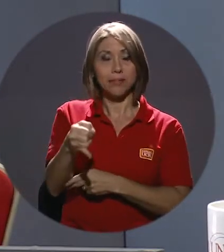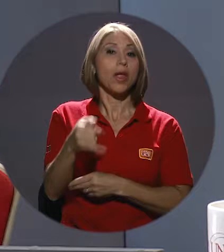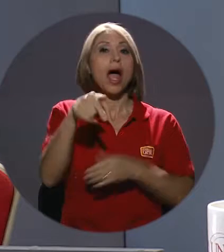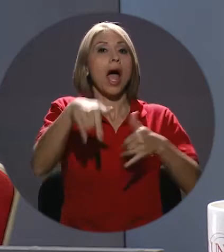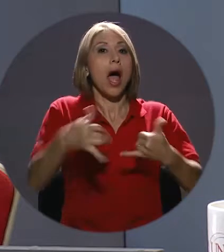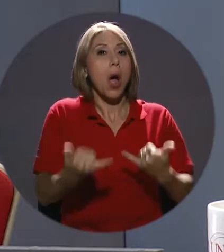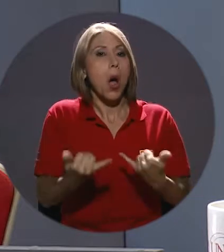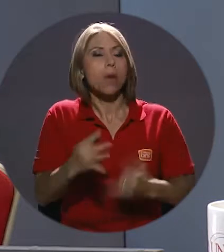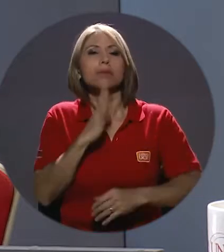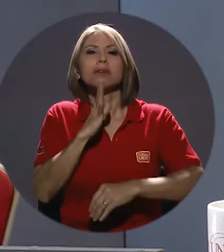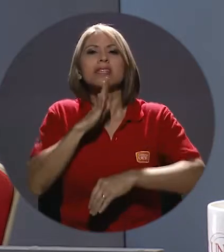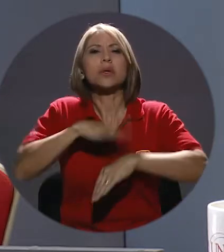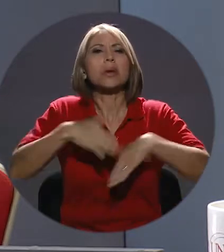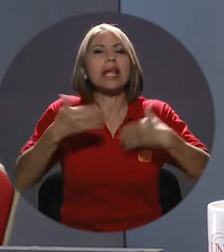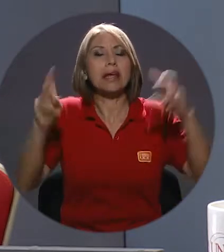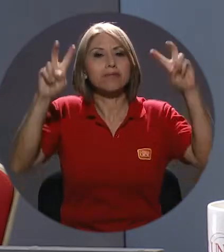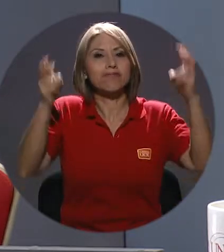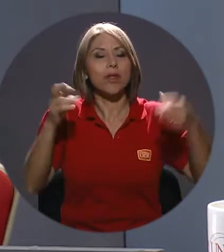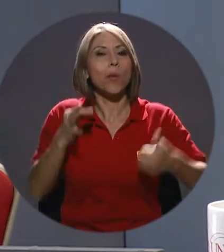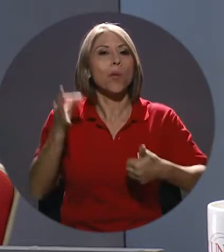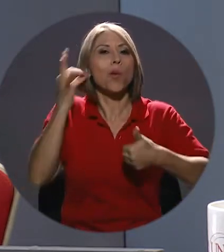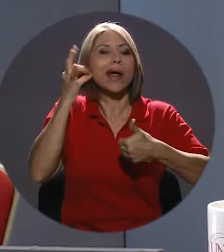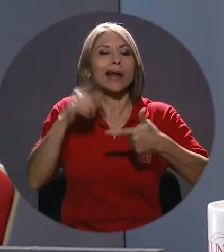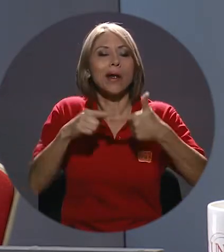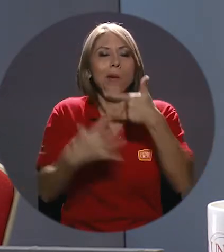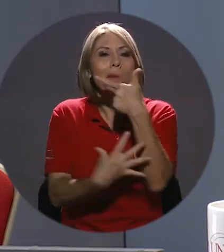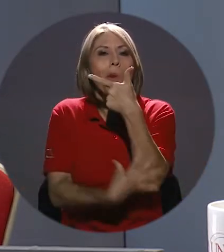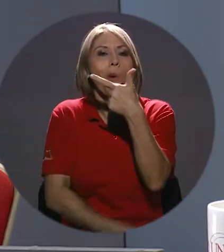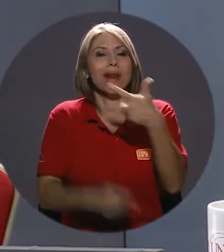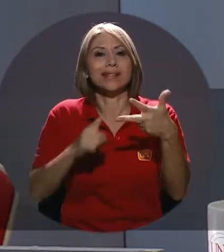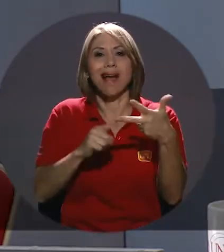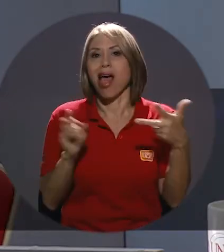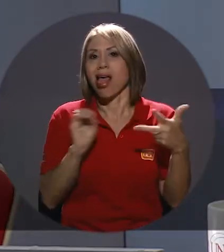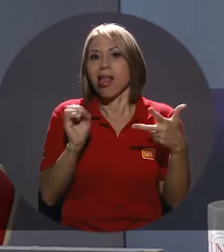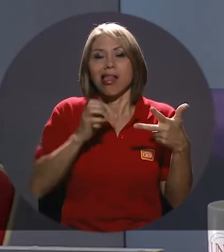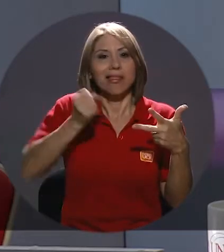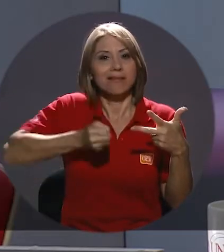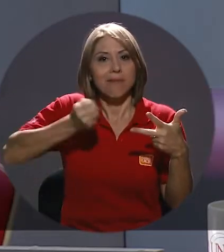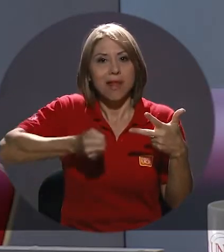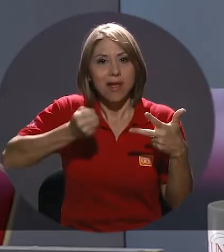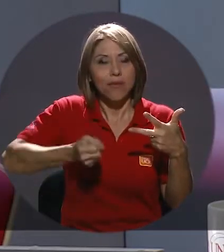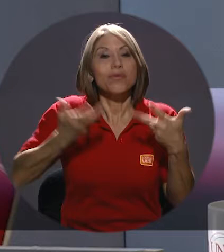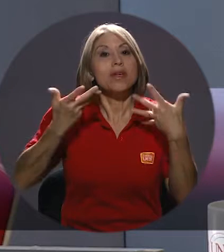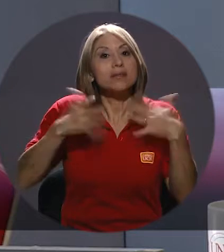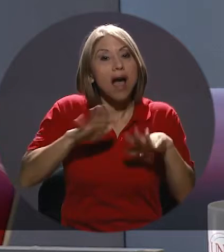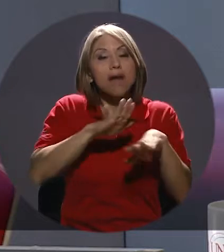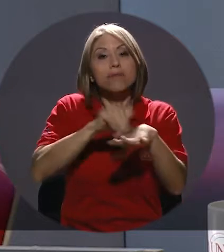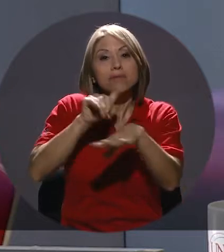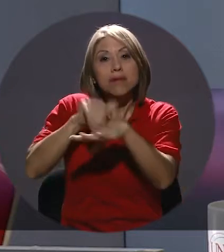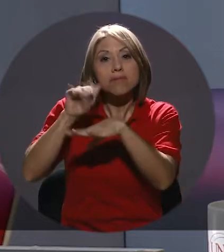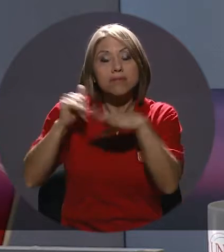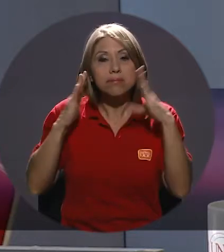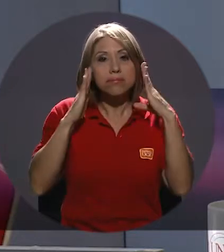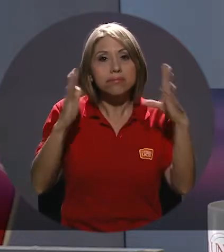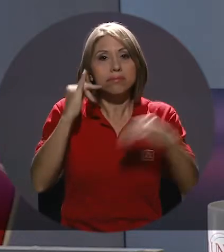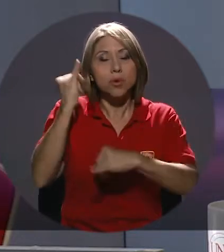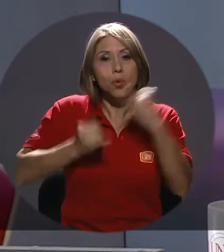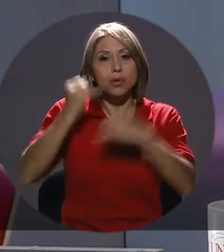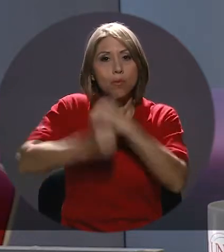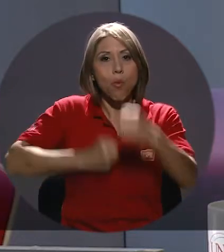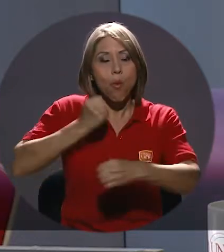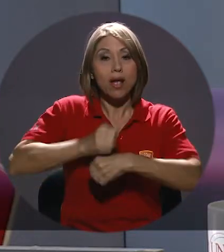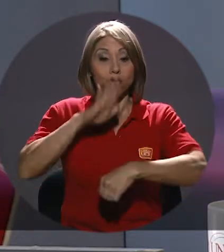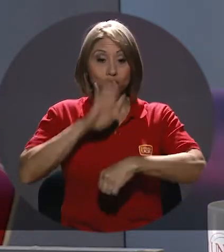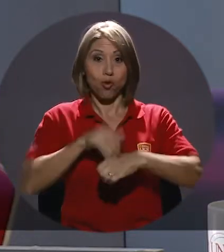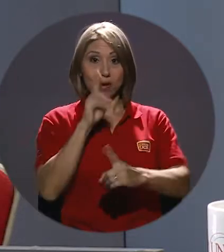esta oportunidad vamos a hablar sobre mujer, pobreza y desempleo. Ha habido varias llamadas de atención en el último año